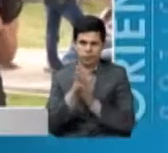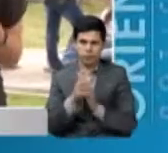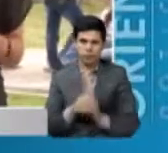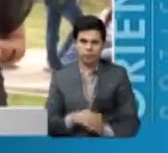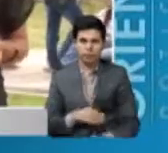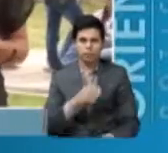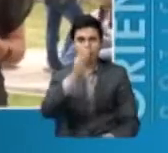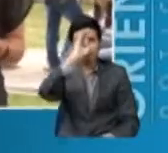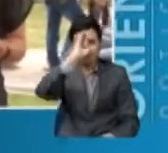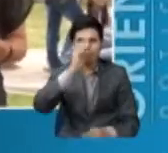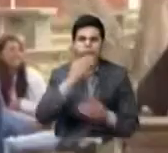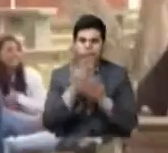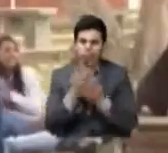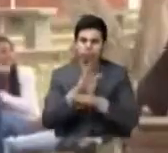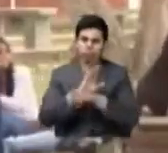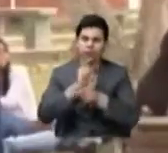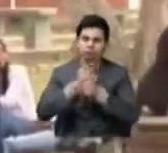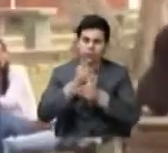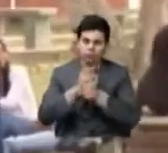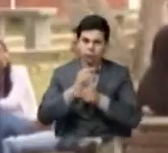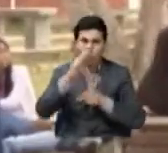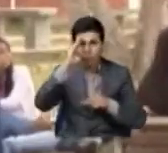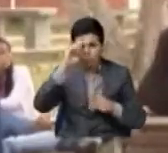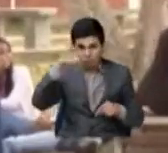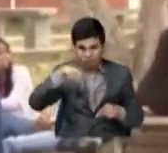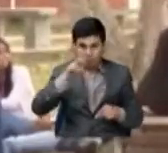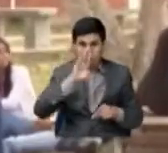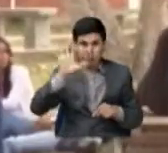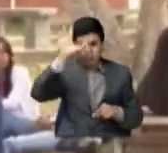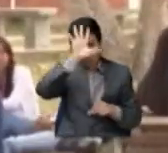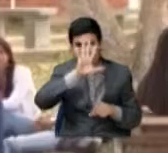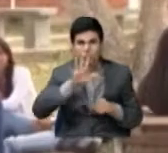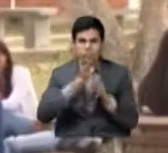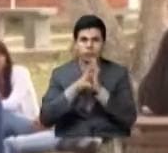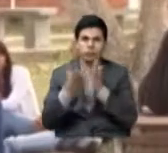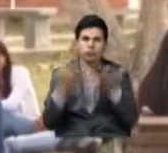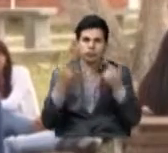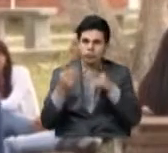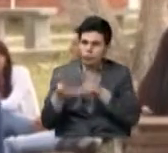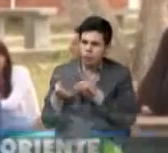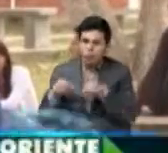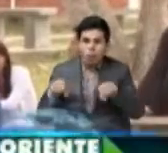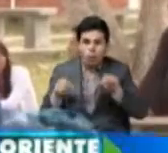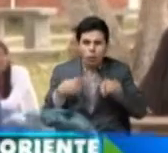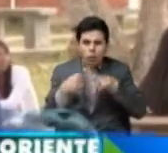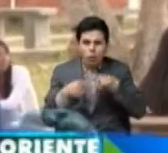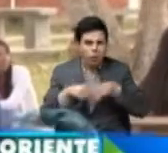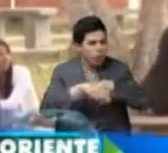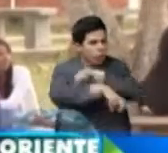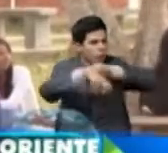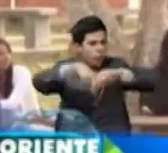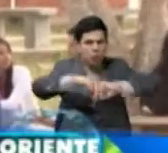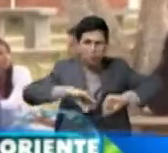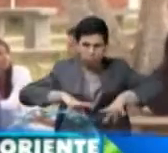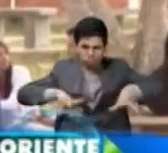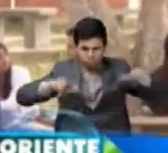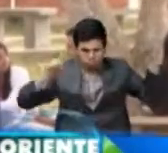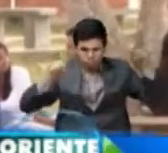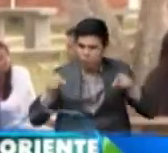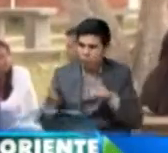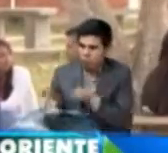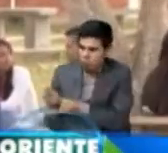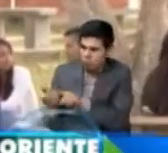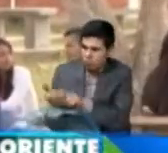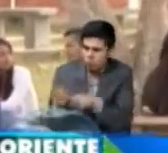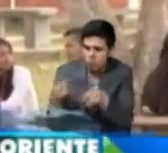Buenas tardes, así es como ustedes lo manifiestan. La Policía Nacional entrega un balance de las motopartes incautadas en un allanamiento que realizó la SIJÍN.